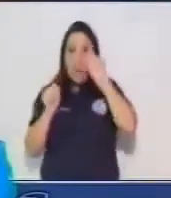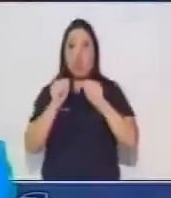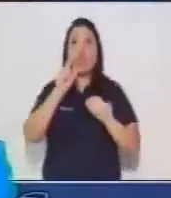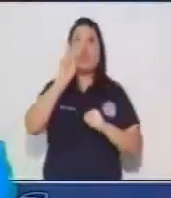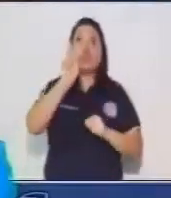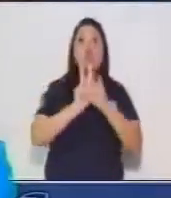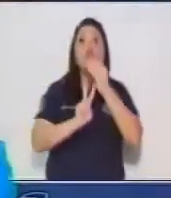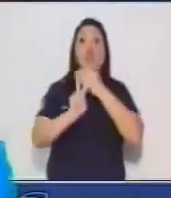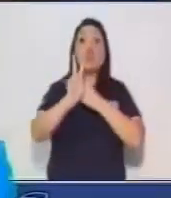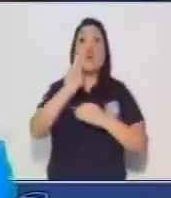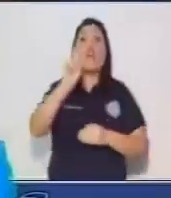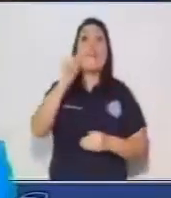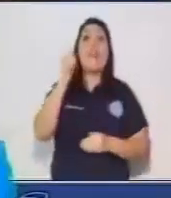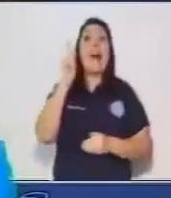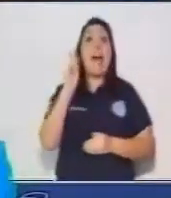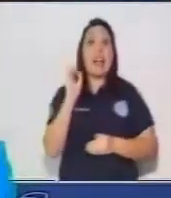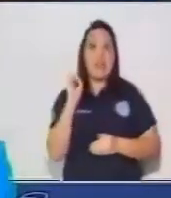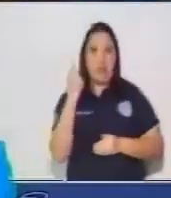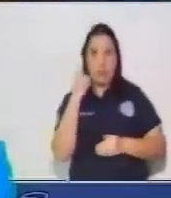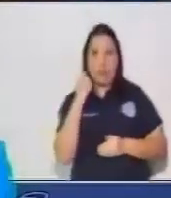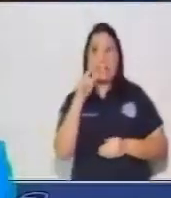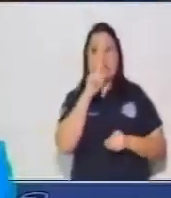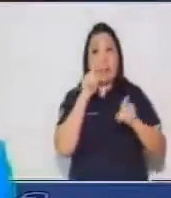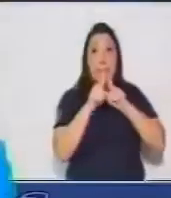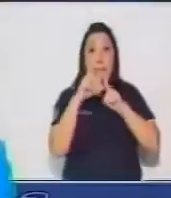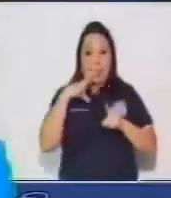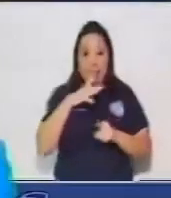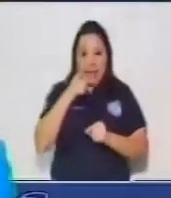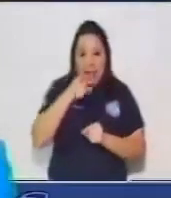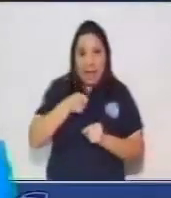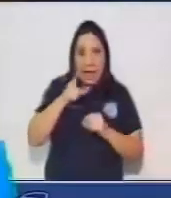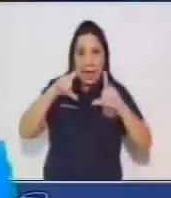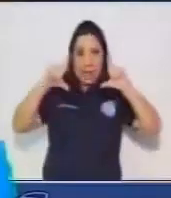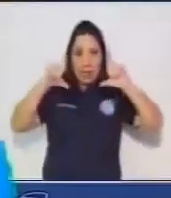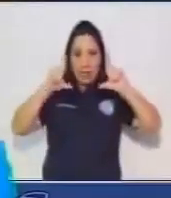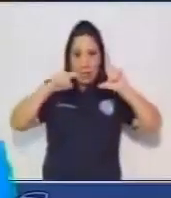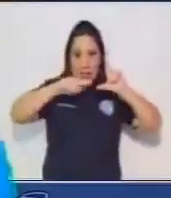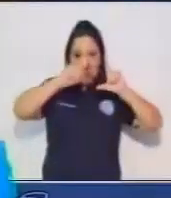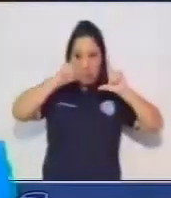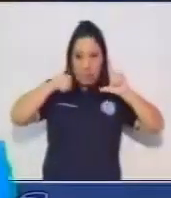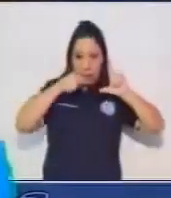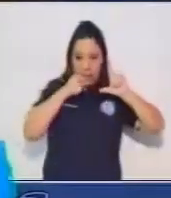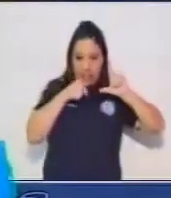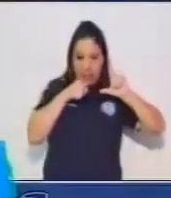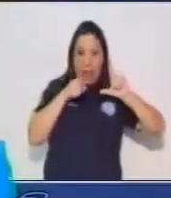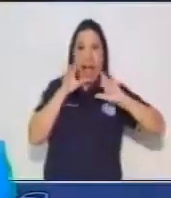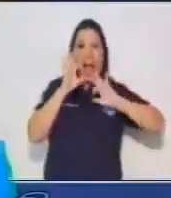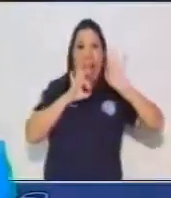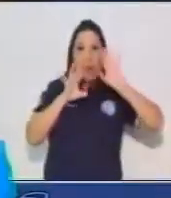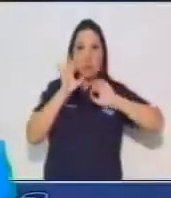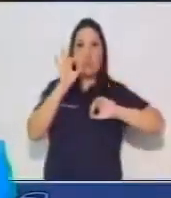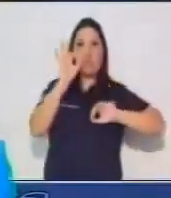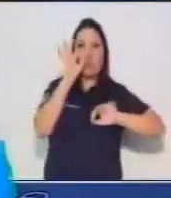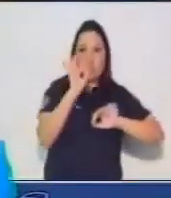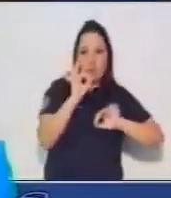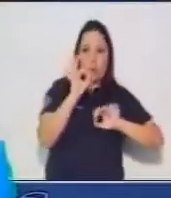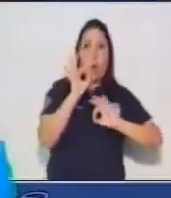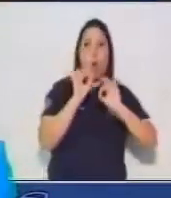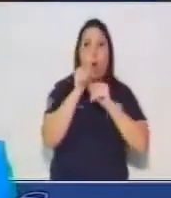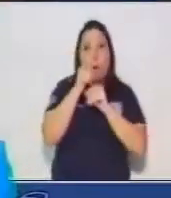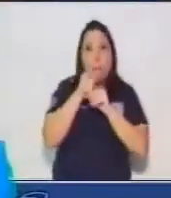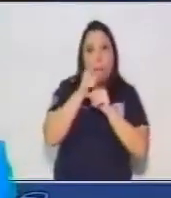transportador tiene una marca al medio, a veces es un circulito, a veces es una